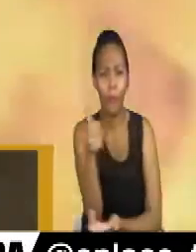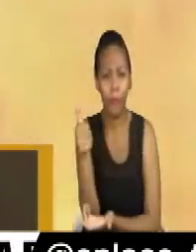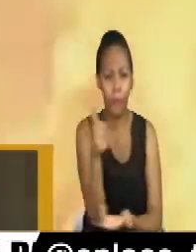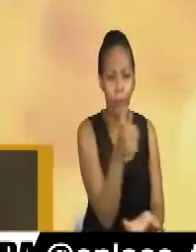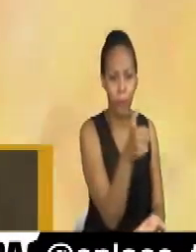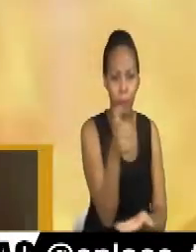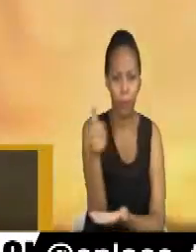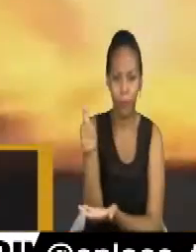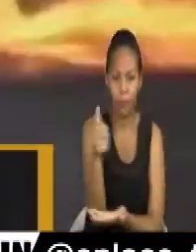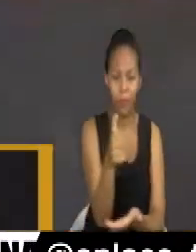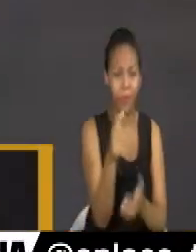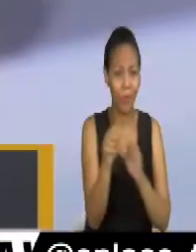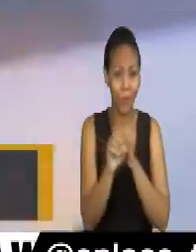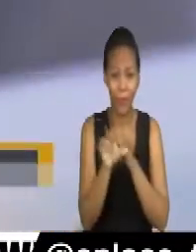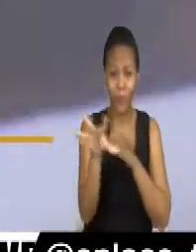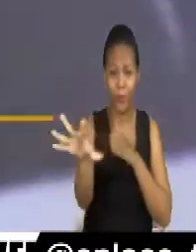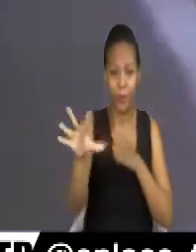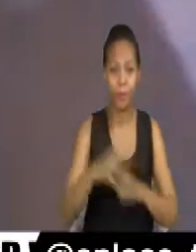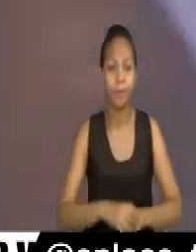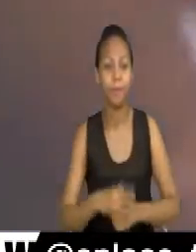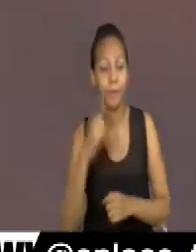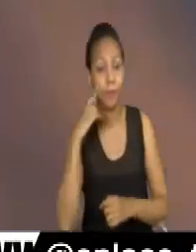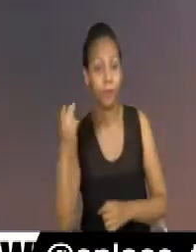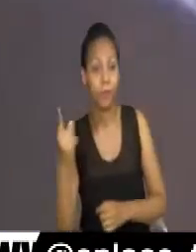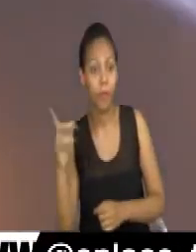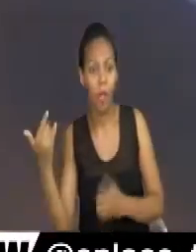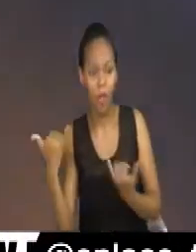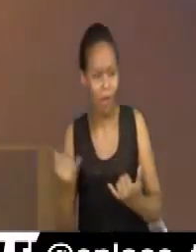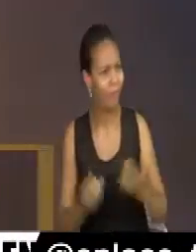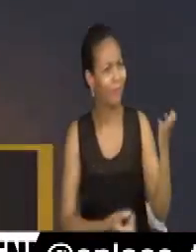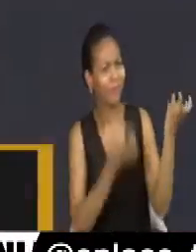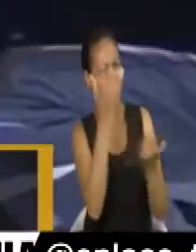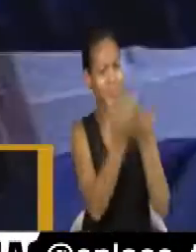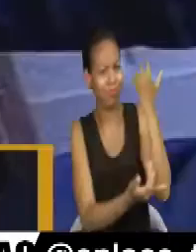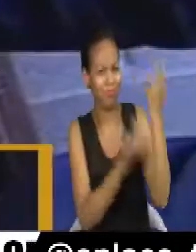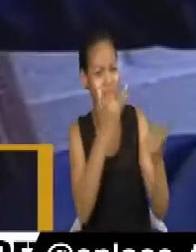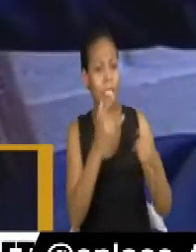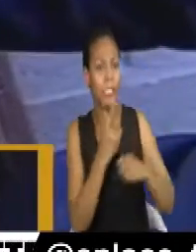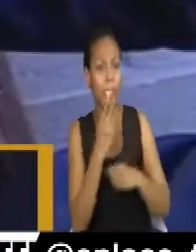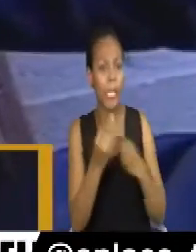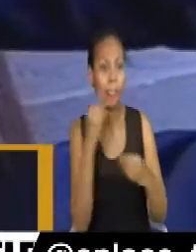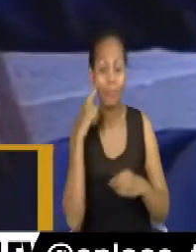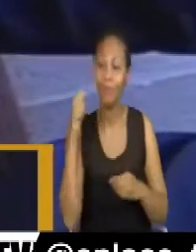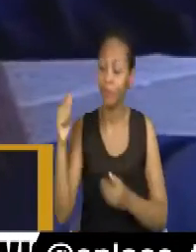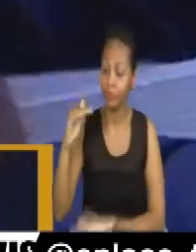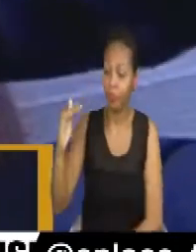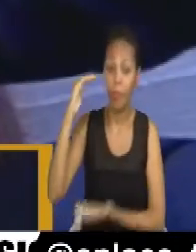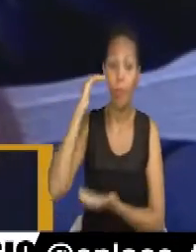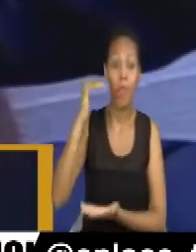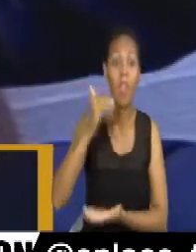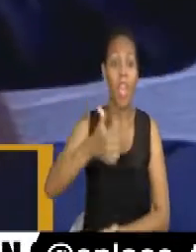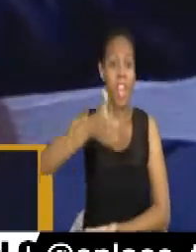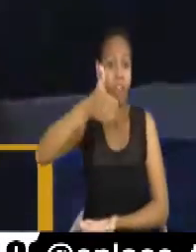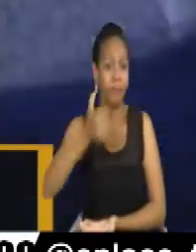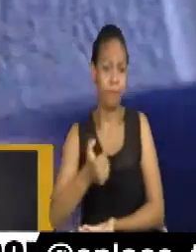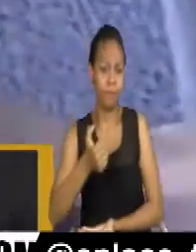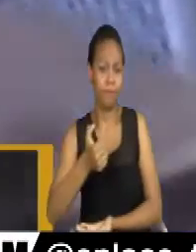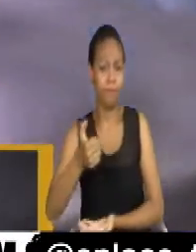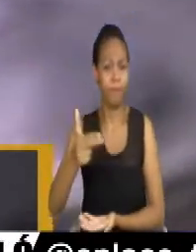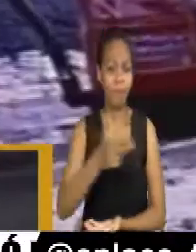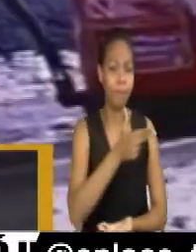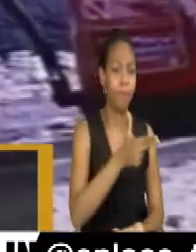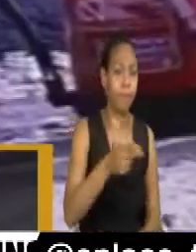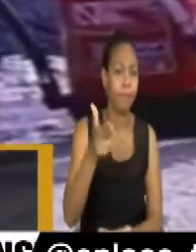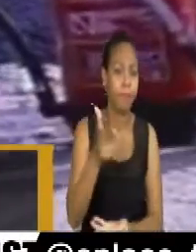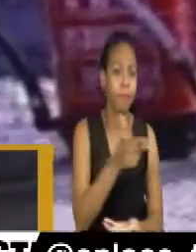vida cotidiana y los extintores son la forma más rápida, efectiva e inmediata de acabar con él y detener su avance. De hecho, son tan necesarios